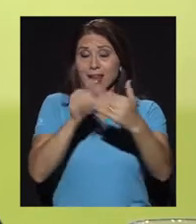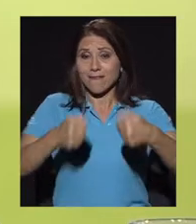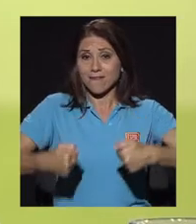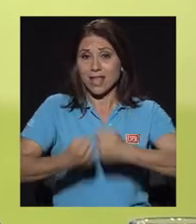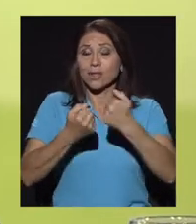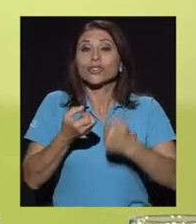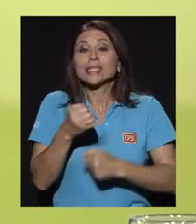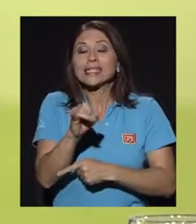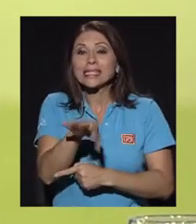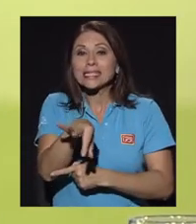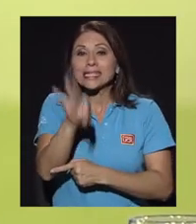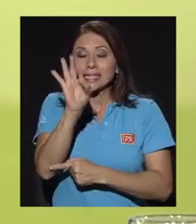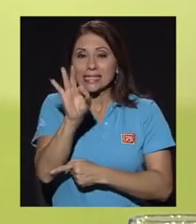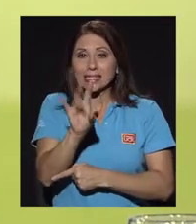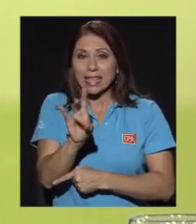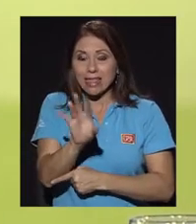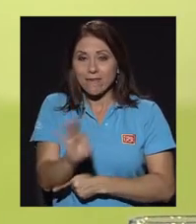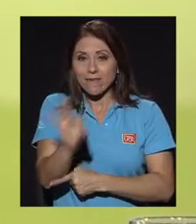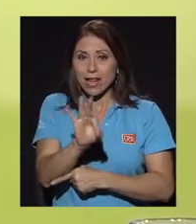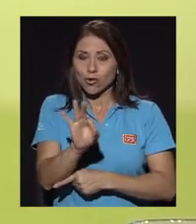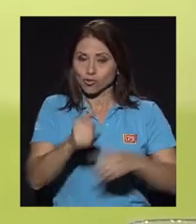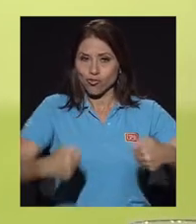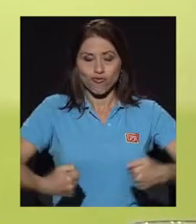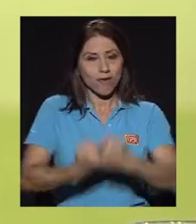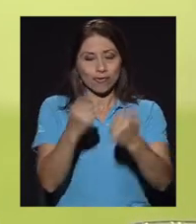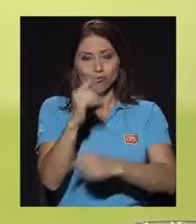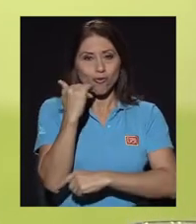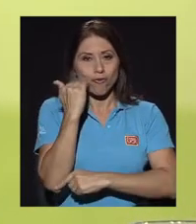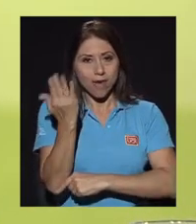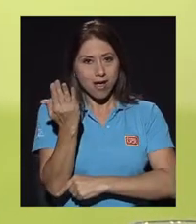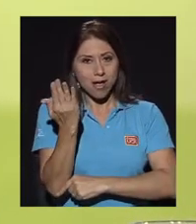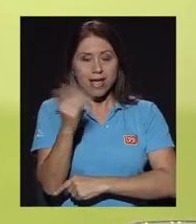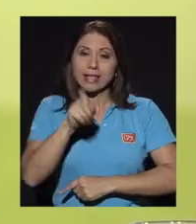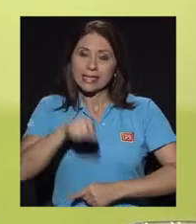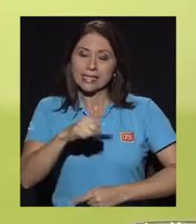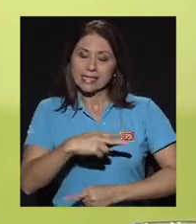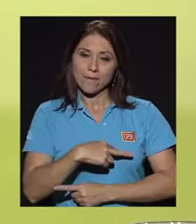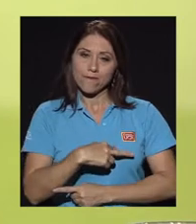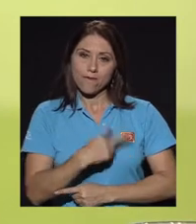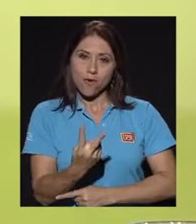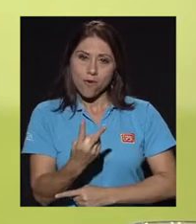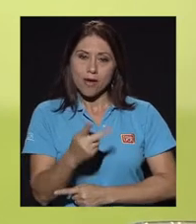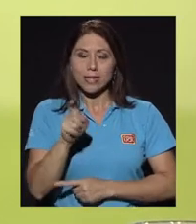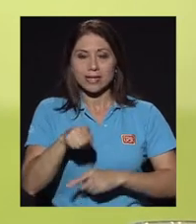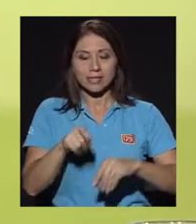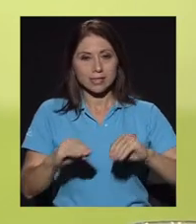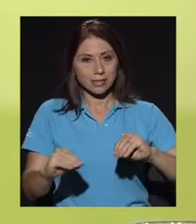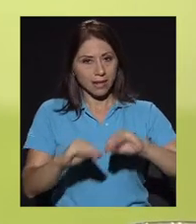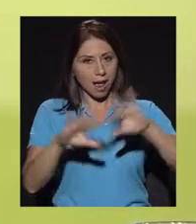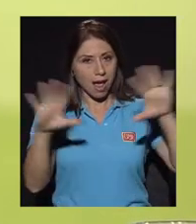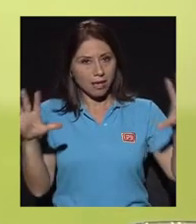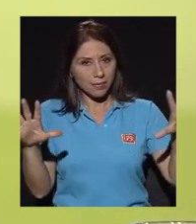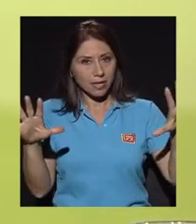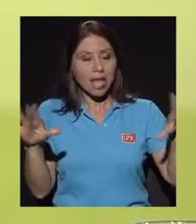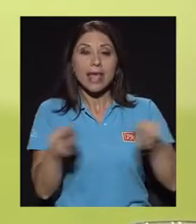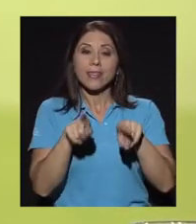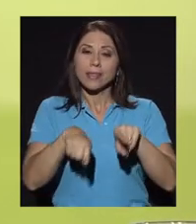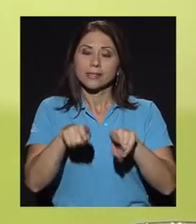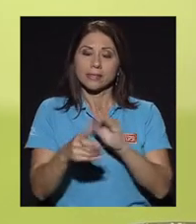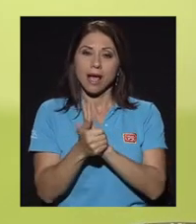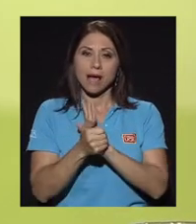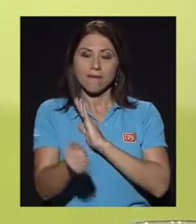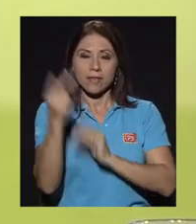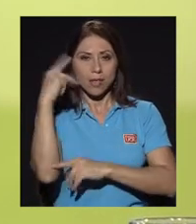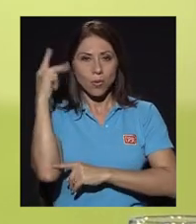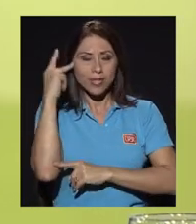electos el próximo 7 de febrero no son sencillos. Van a requerir, además de voluntad, de transparencia y